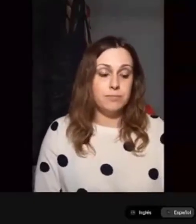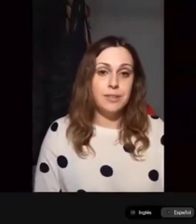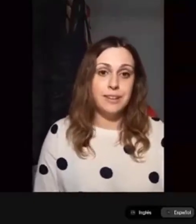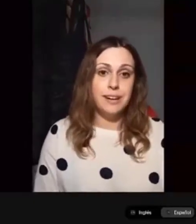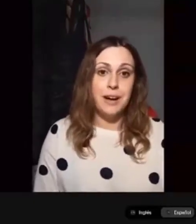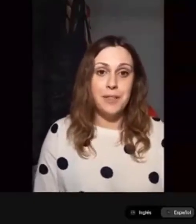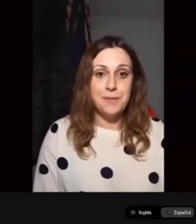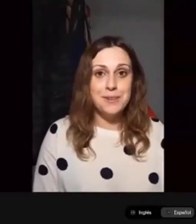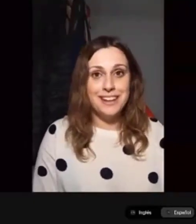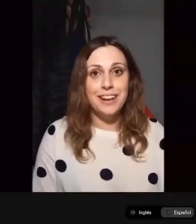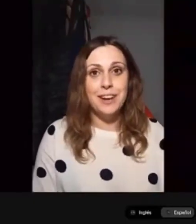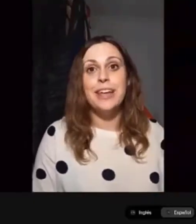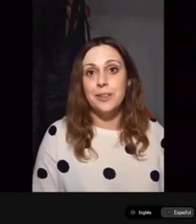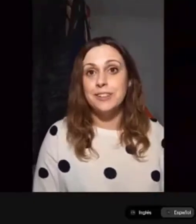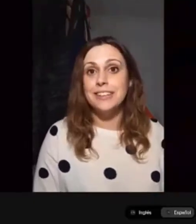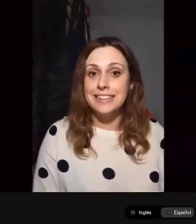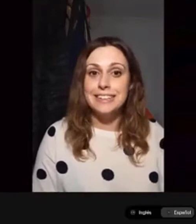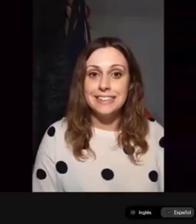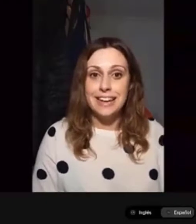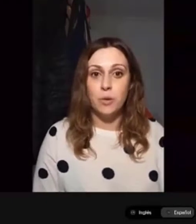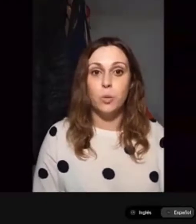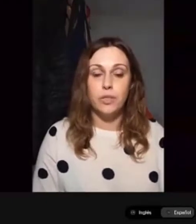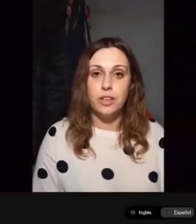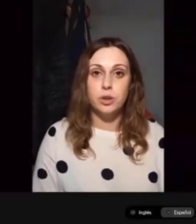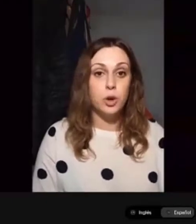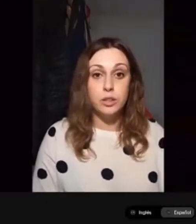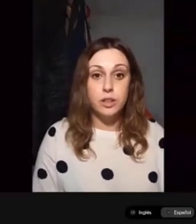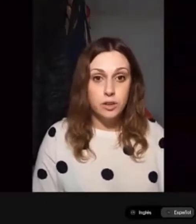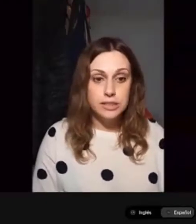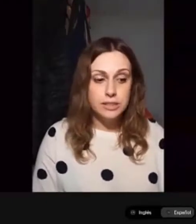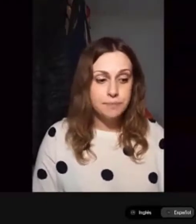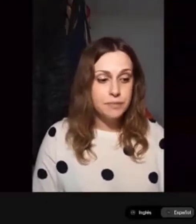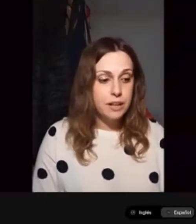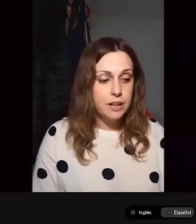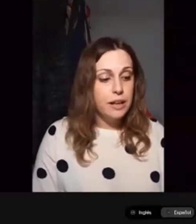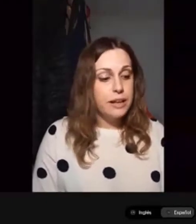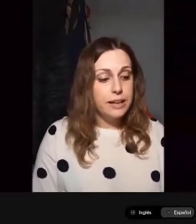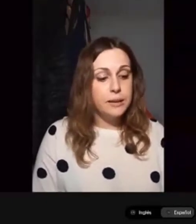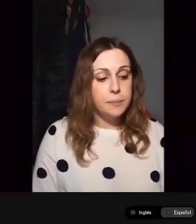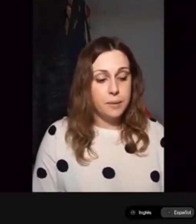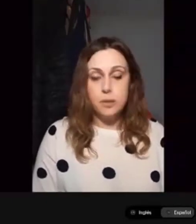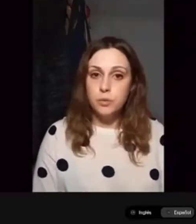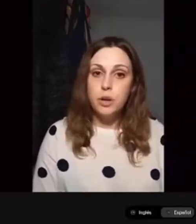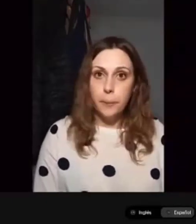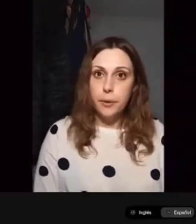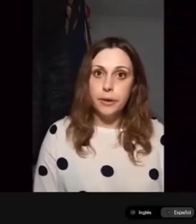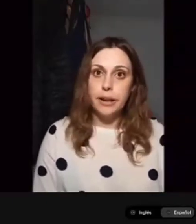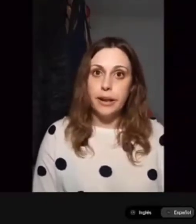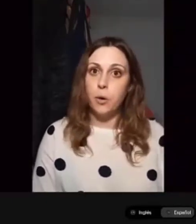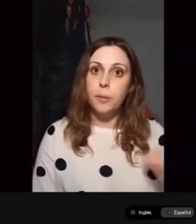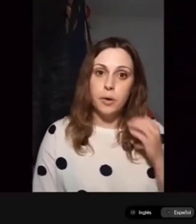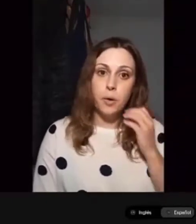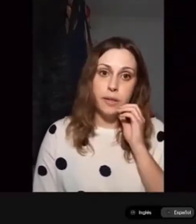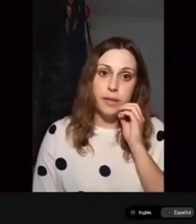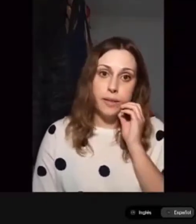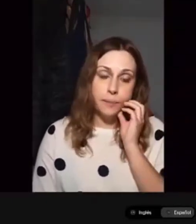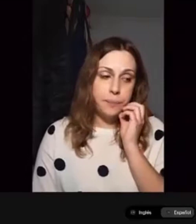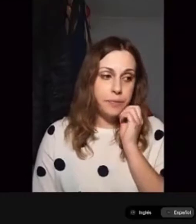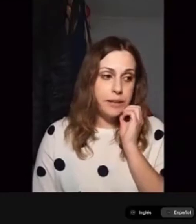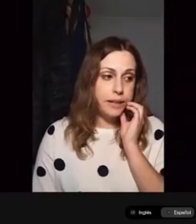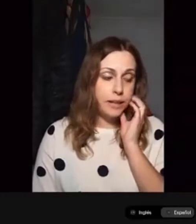¿O recaudamos dinero y el año siguiente se hará un cieto en condiciones? Y para mí eso fue lo peor, el